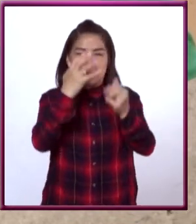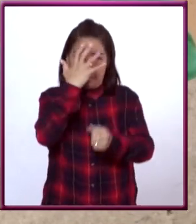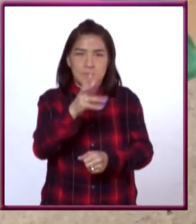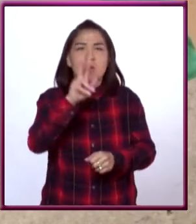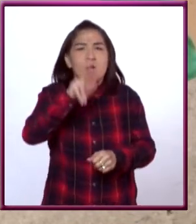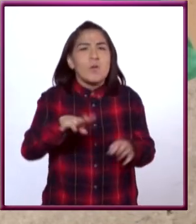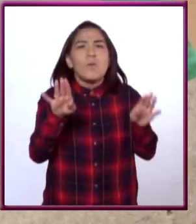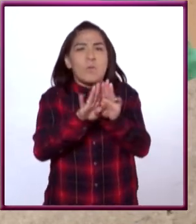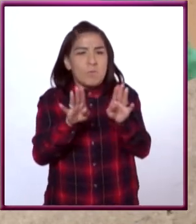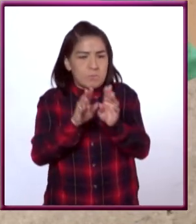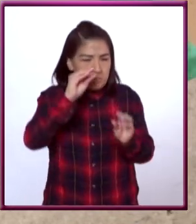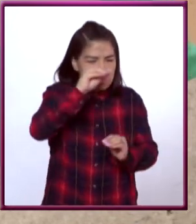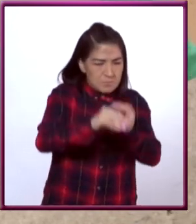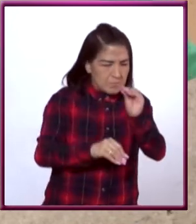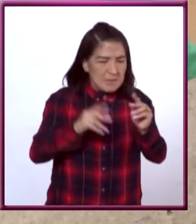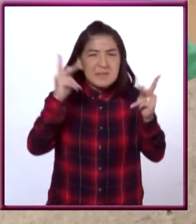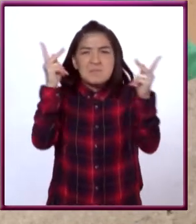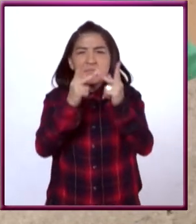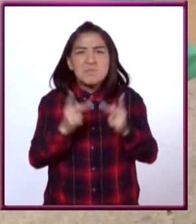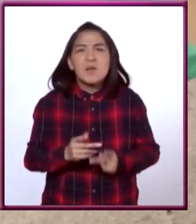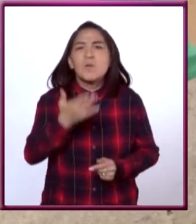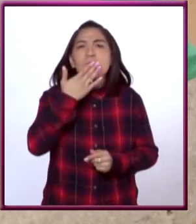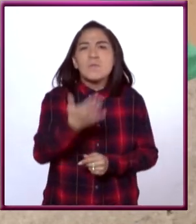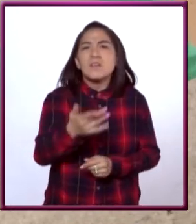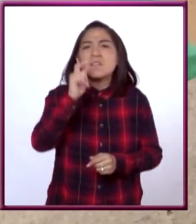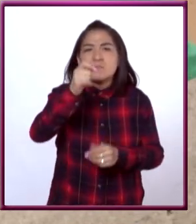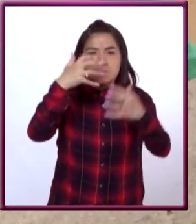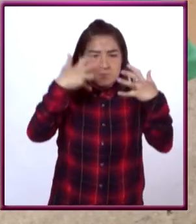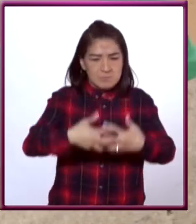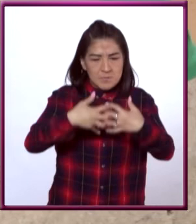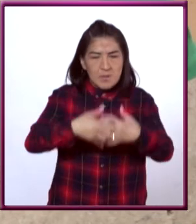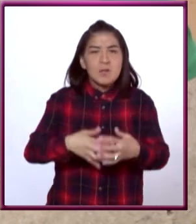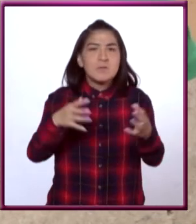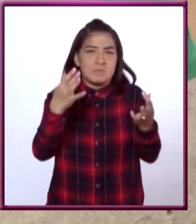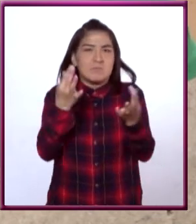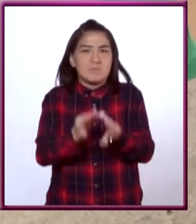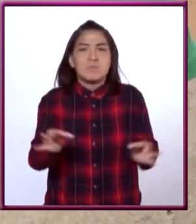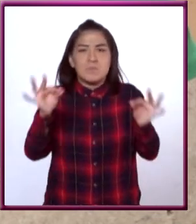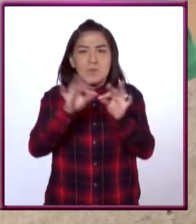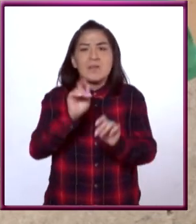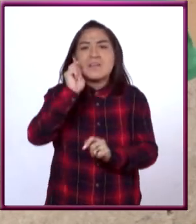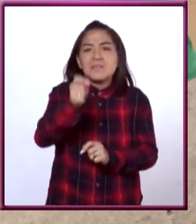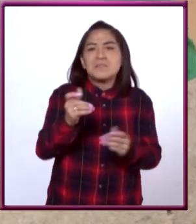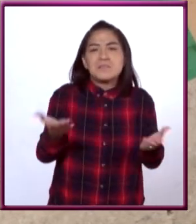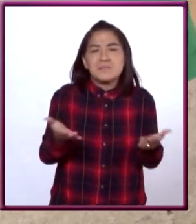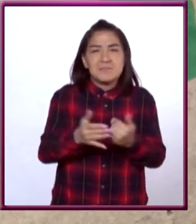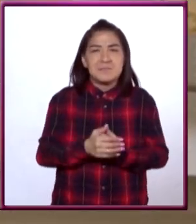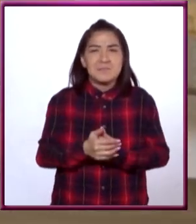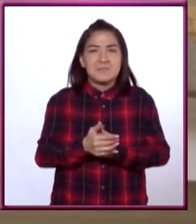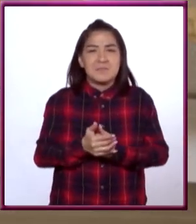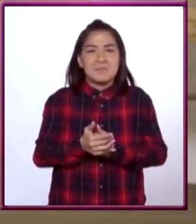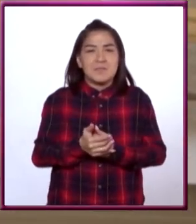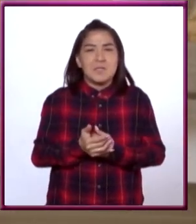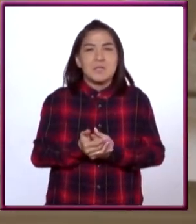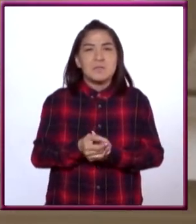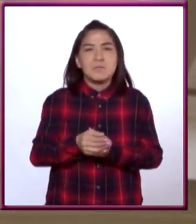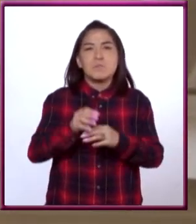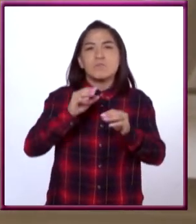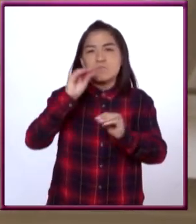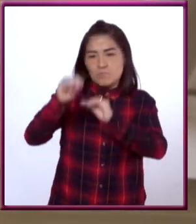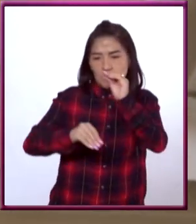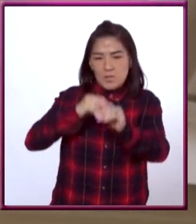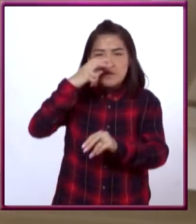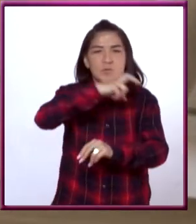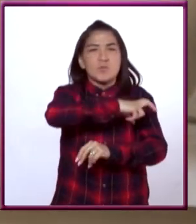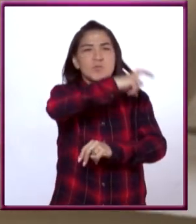pieza encaje perfectamente con otra? Supongo que hay industrias para las que esto es muy importante, como, no sé, hacer una pieza de una